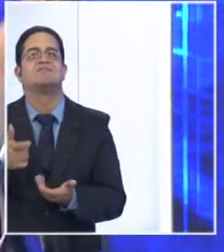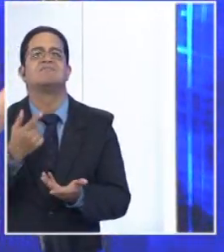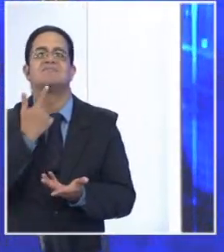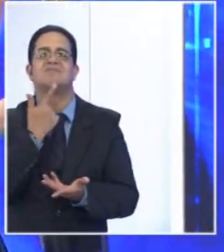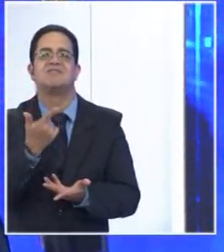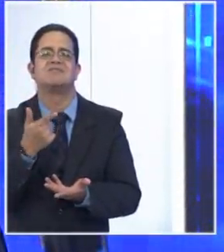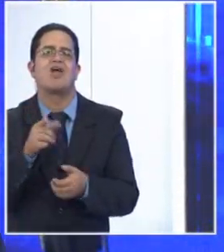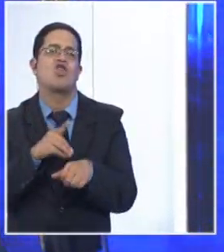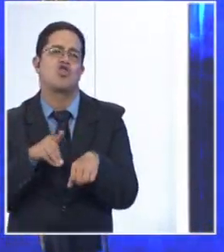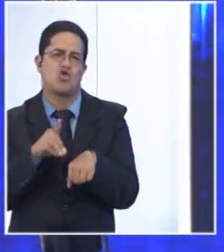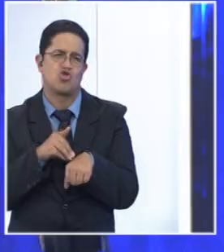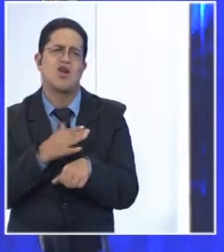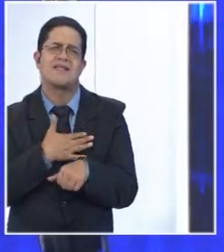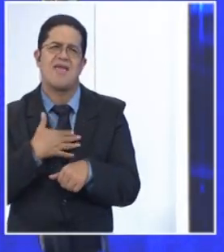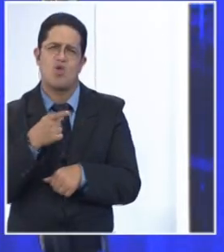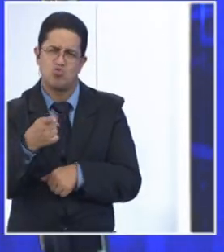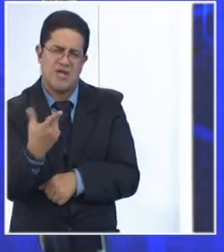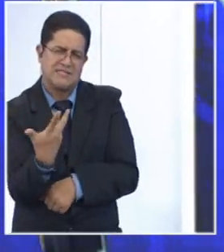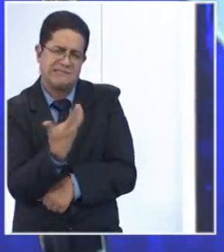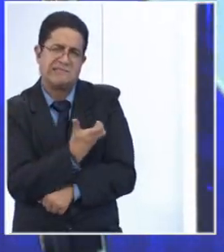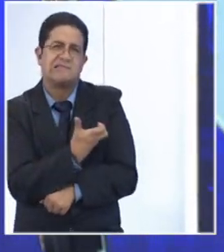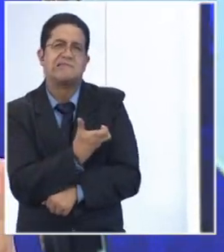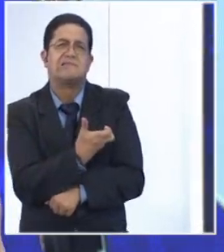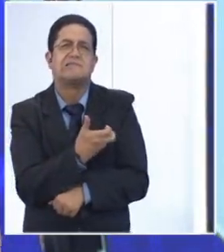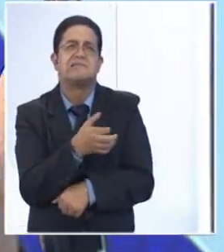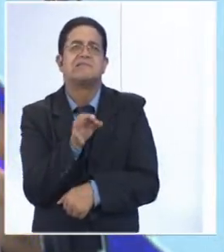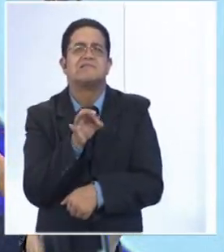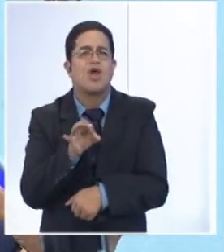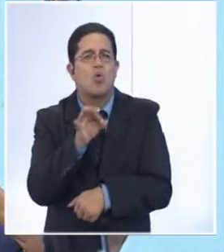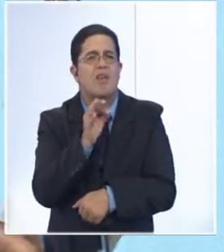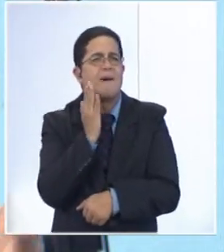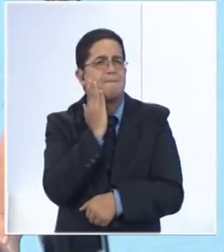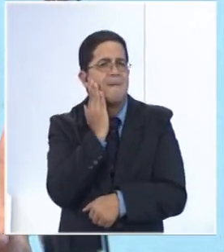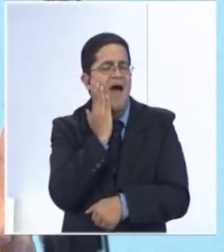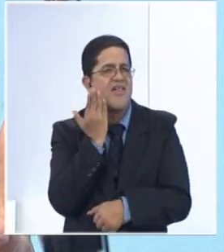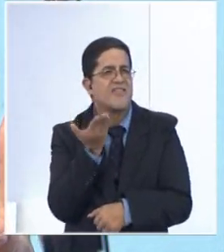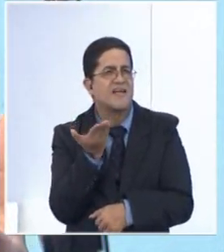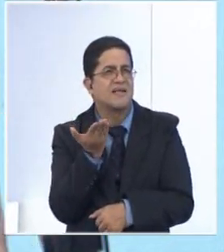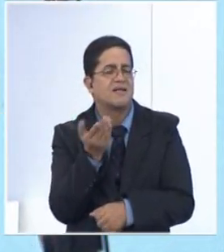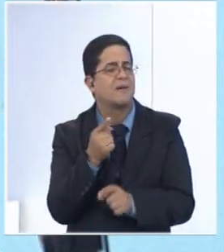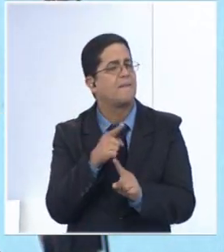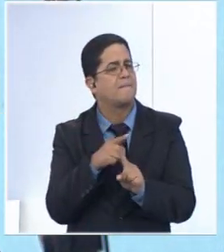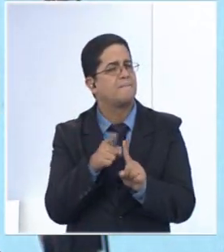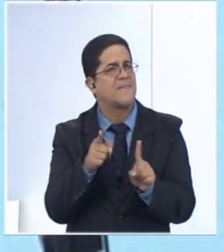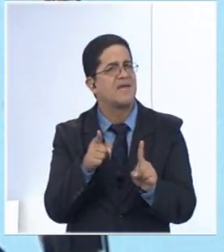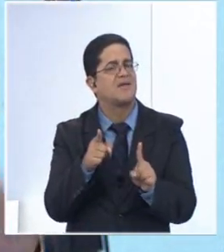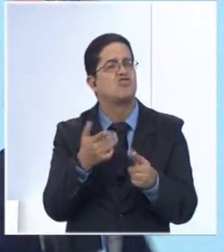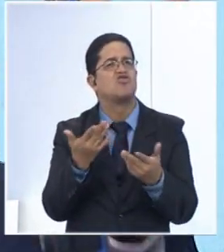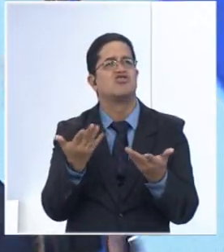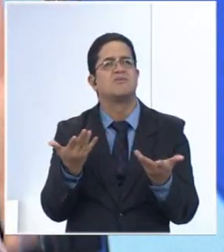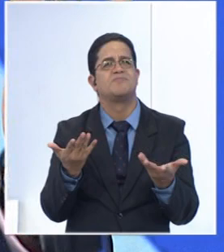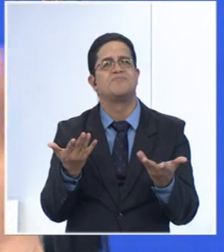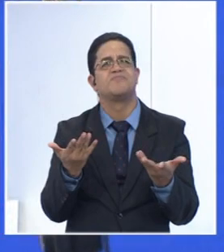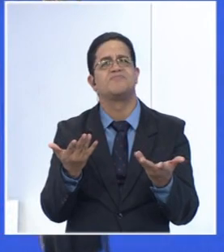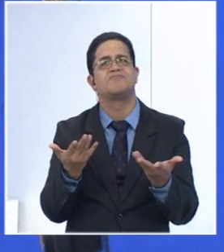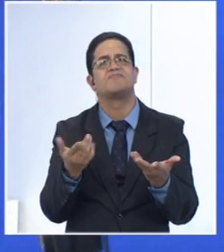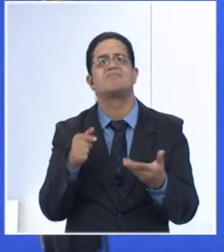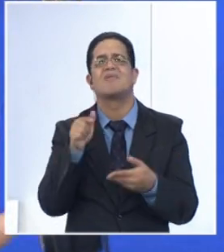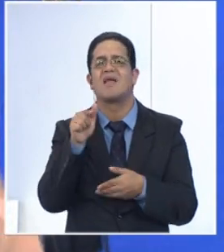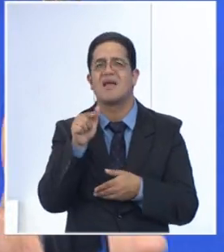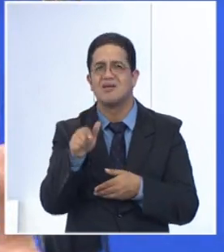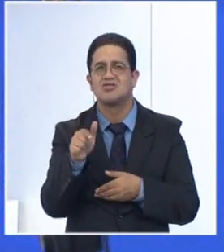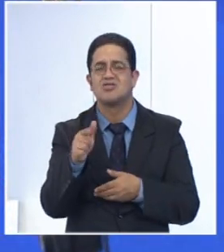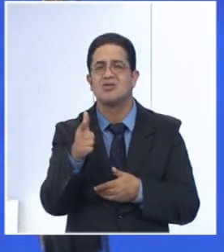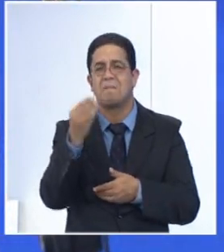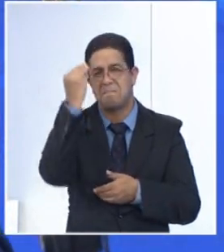que me coloque células madre. Y fíjate que el tema células madre lo usamos como de manera muy sui generis, muy coloquial, como si